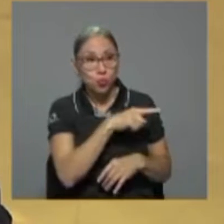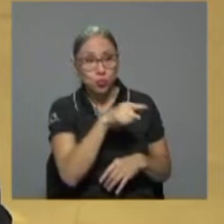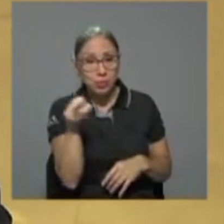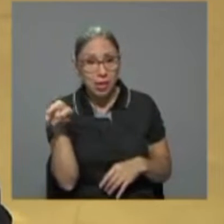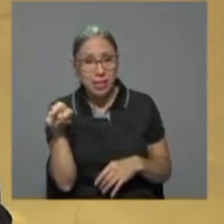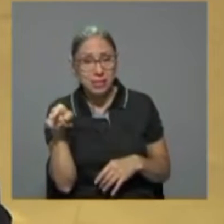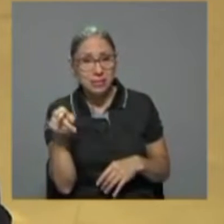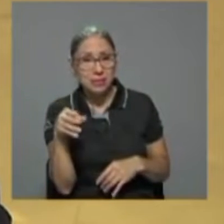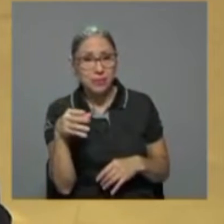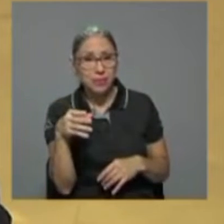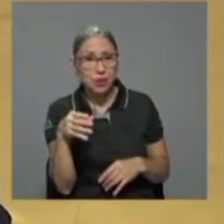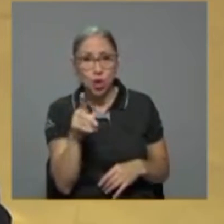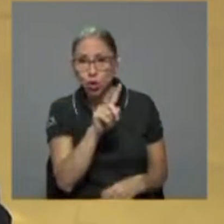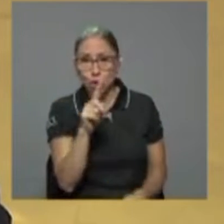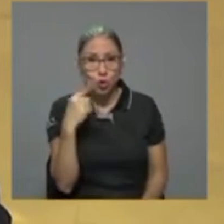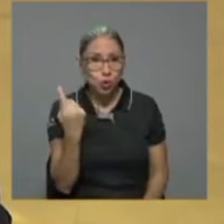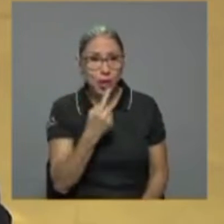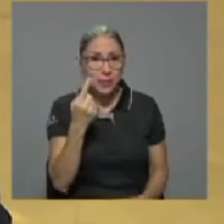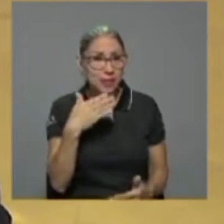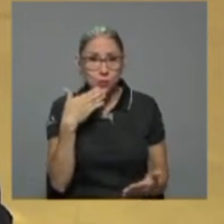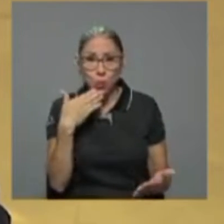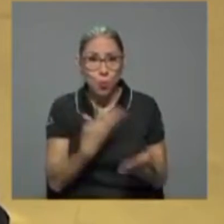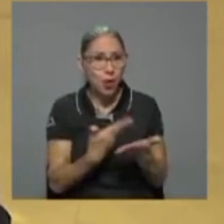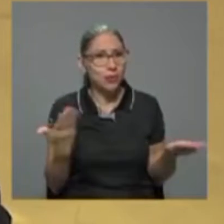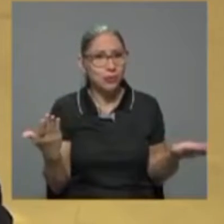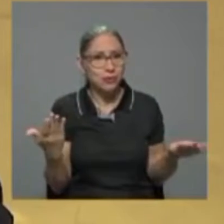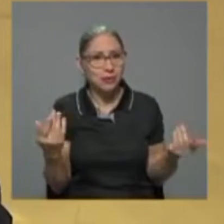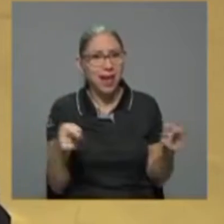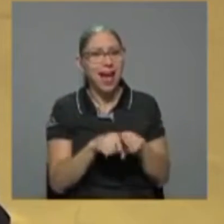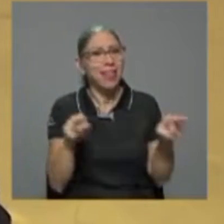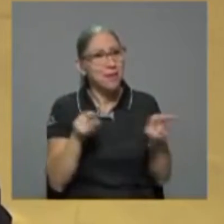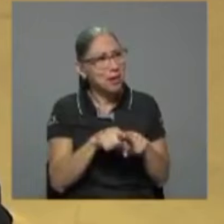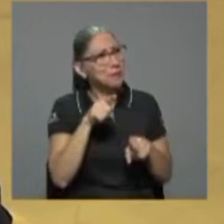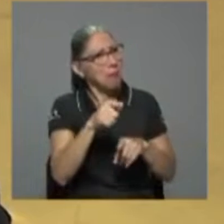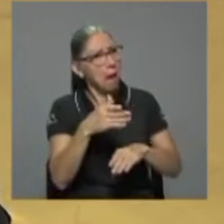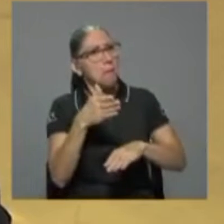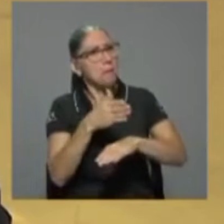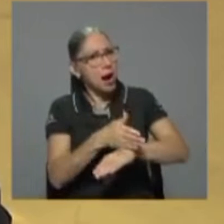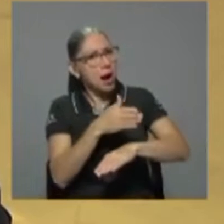Ustedes no solo son buenos, sino que además mejoran.